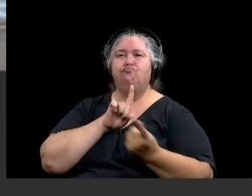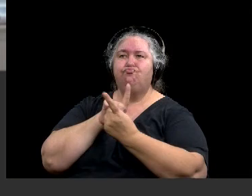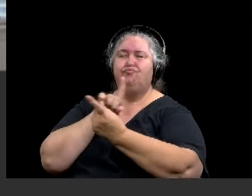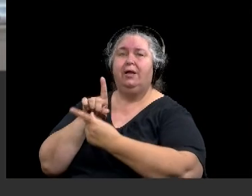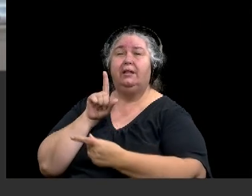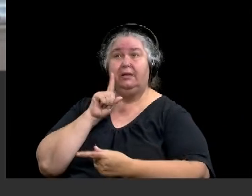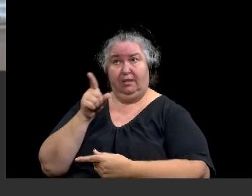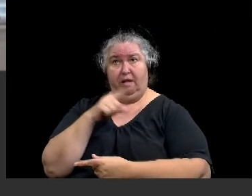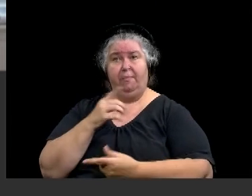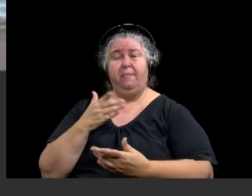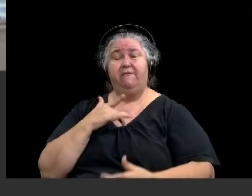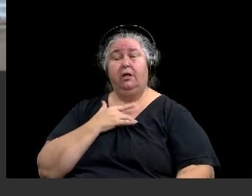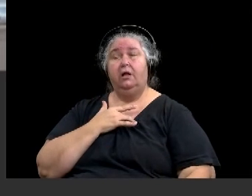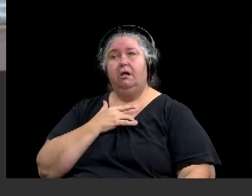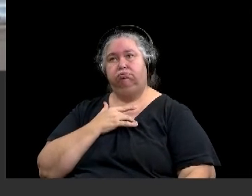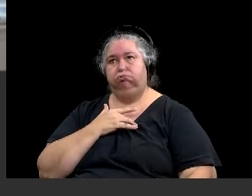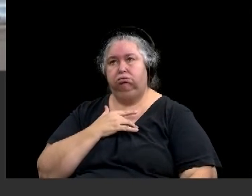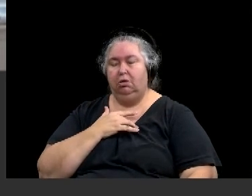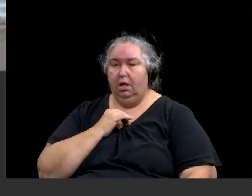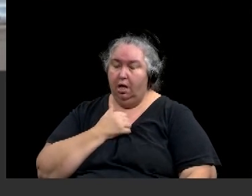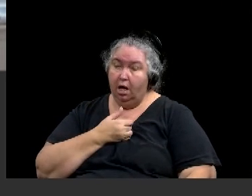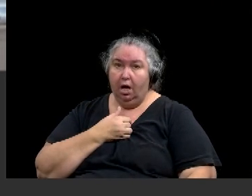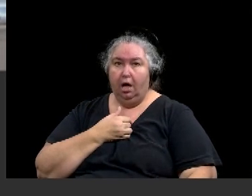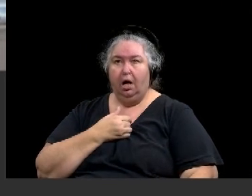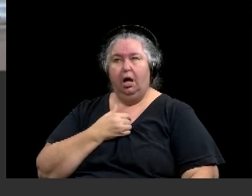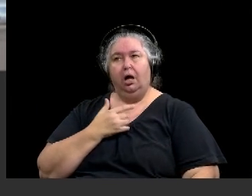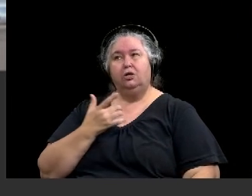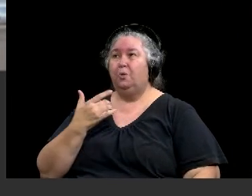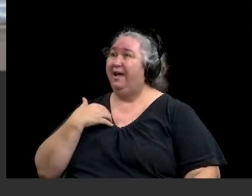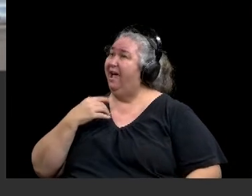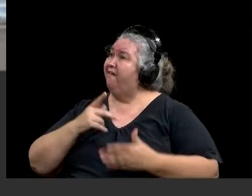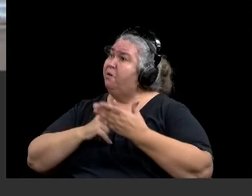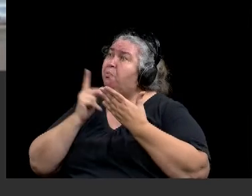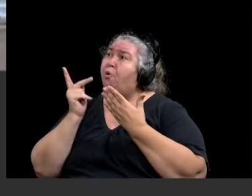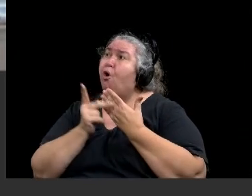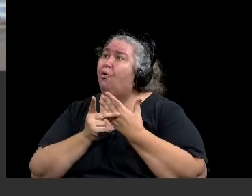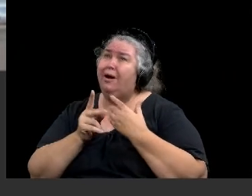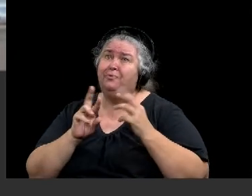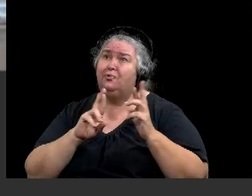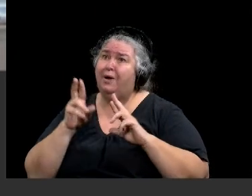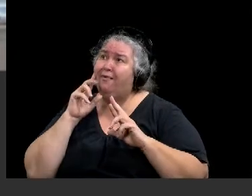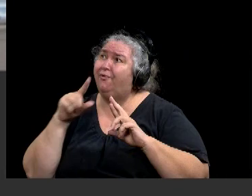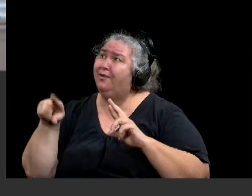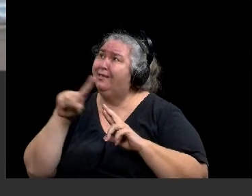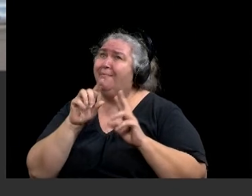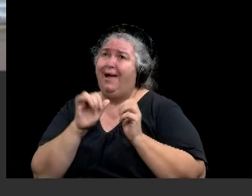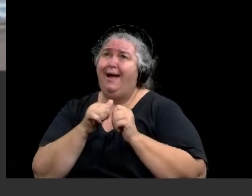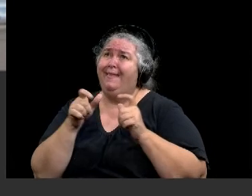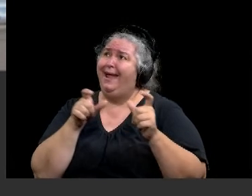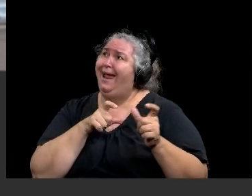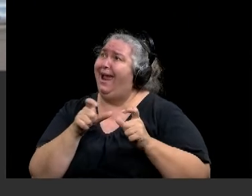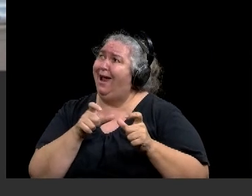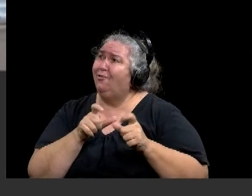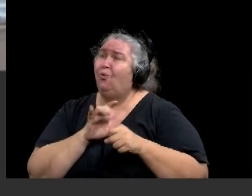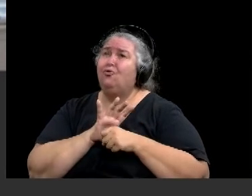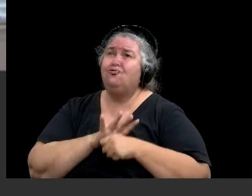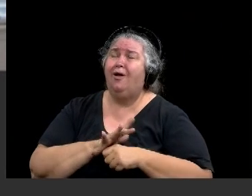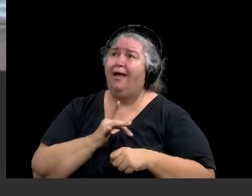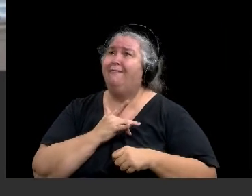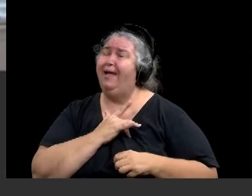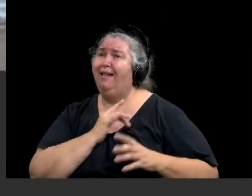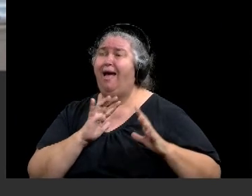yo también creo que esta fatiga está allí con ellos si hay algo para que ellos puedan